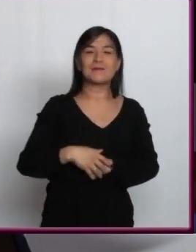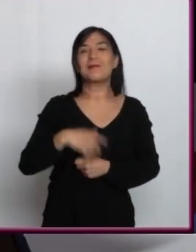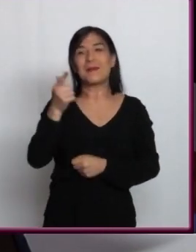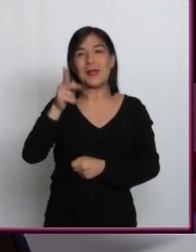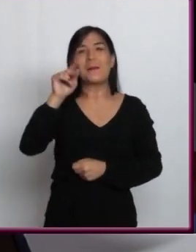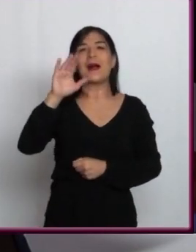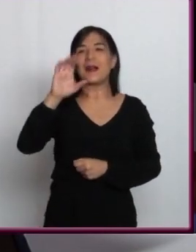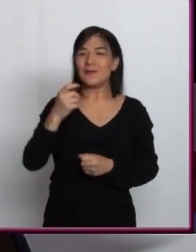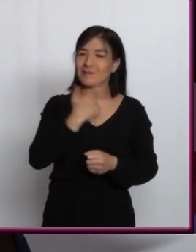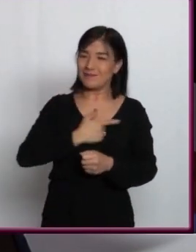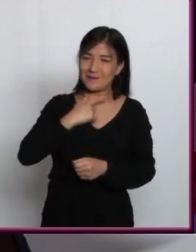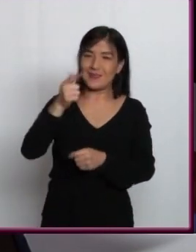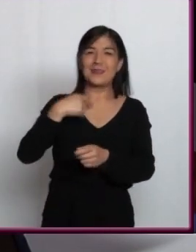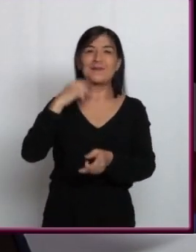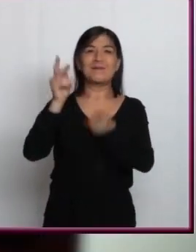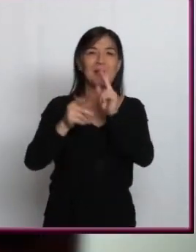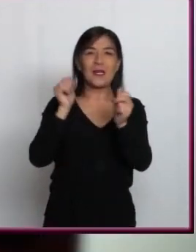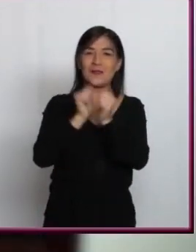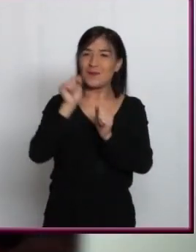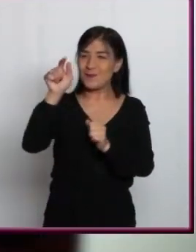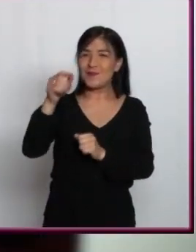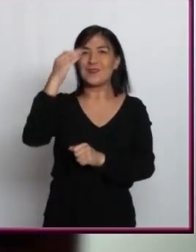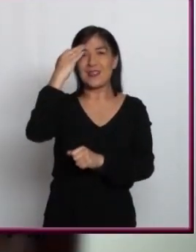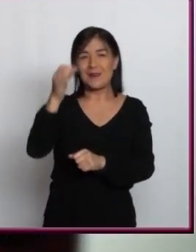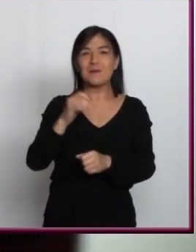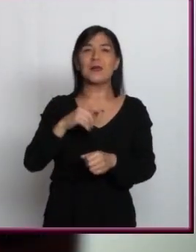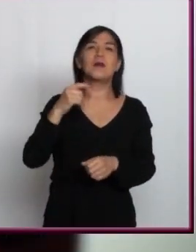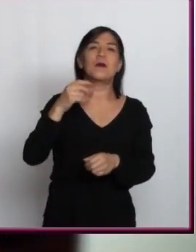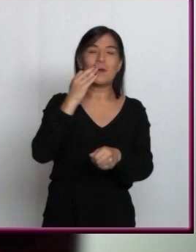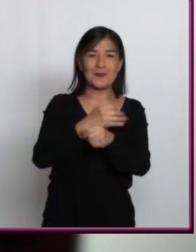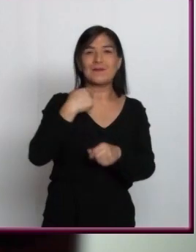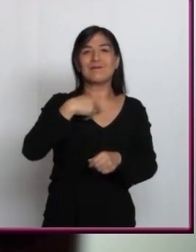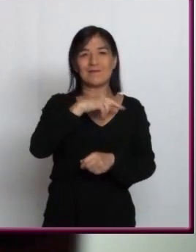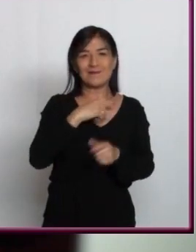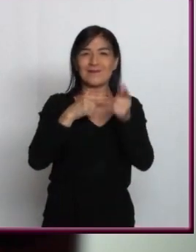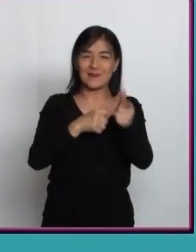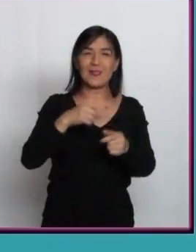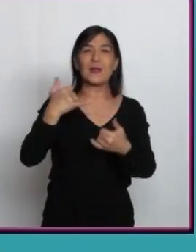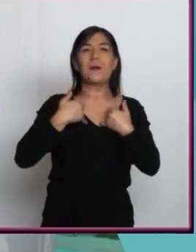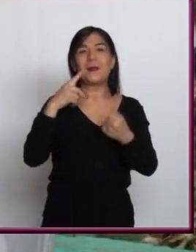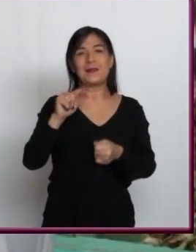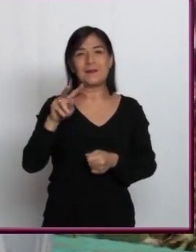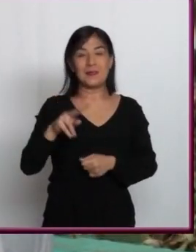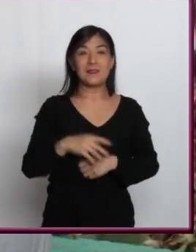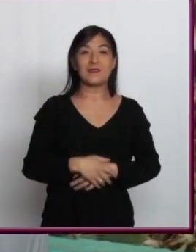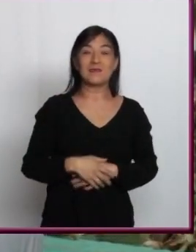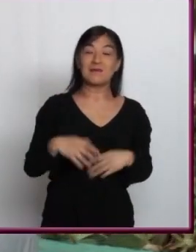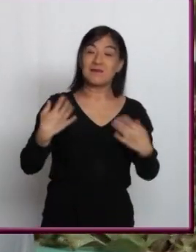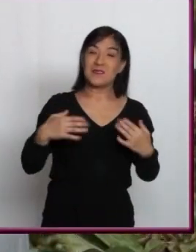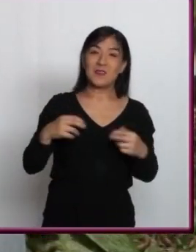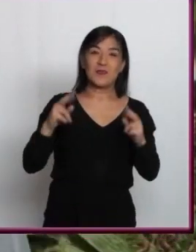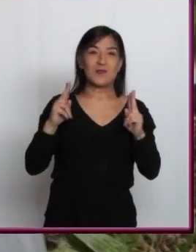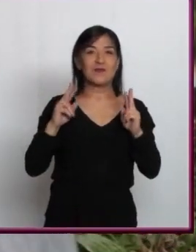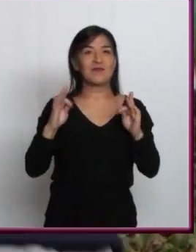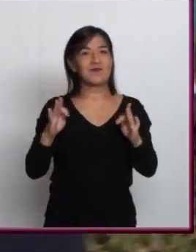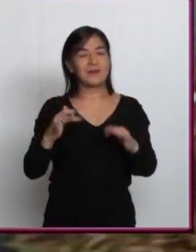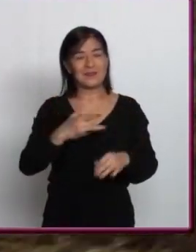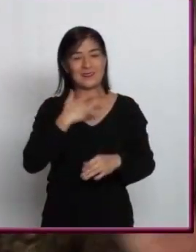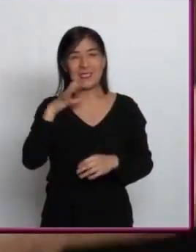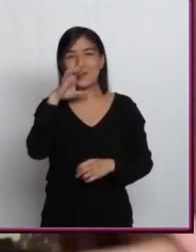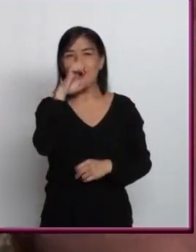platicar contigo. Muchas gracias por tu tiempo y nosotros continuamos en Jóvenes en TV. Uf, qué